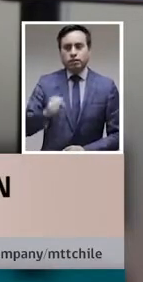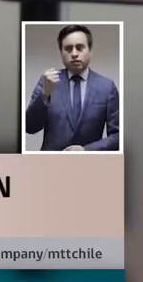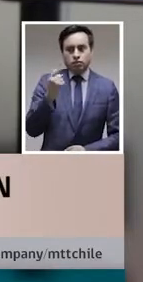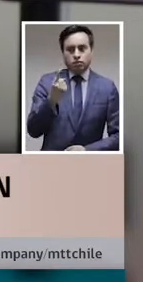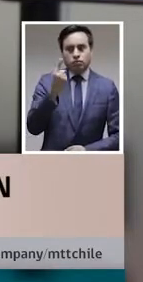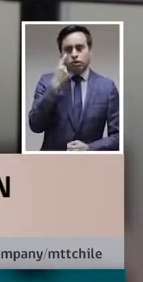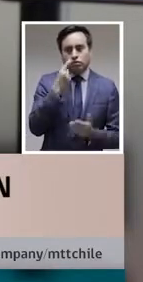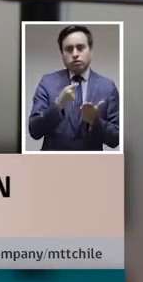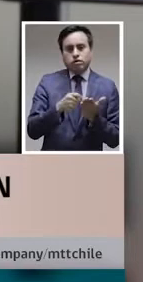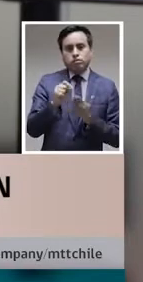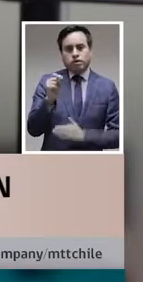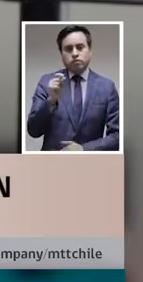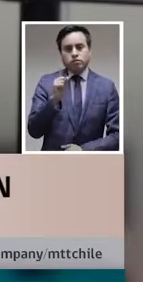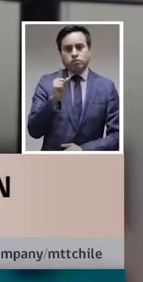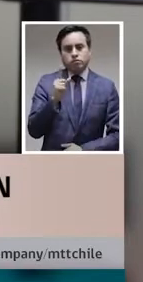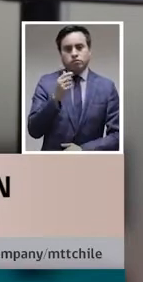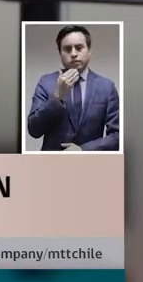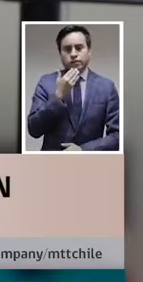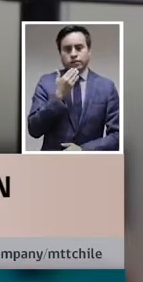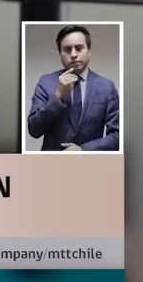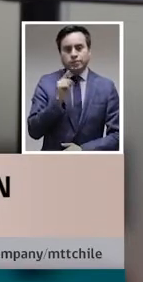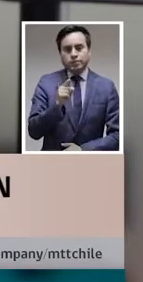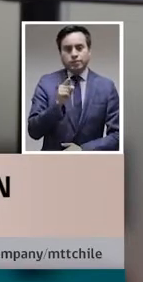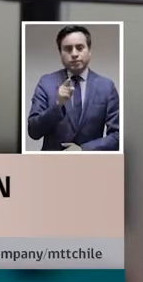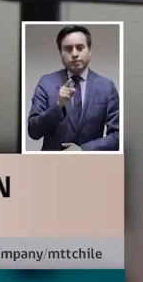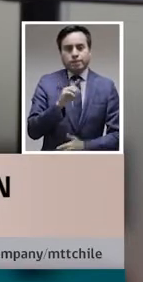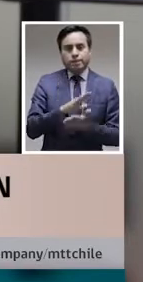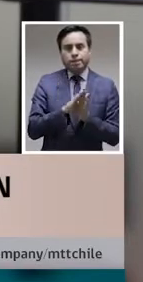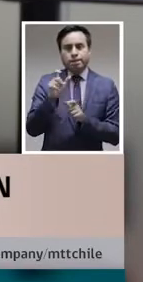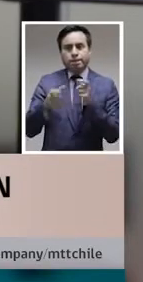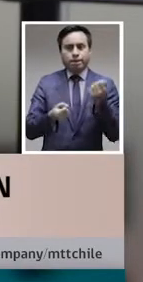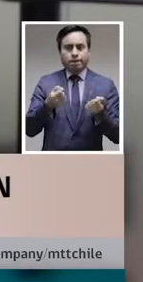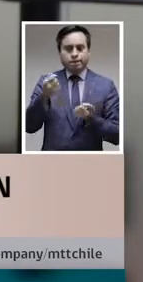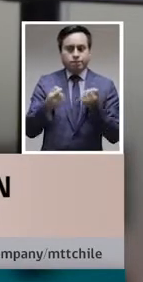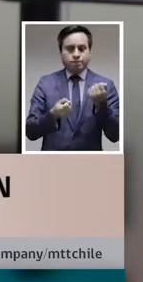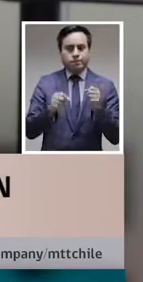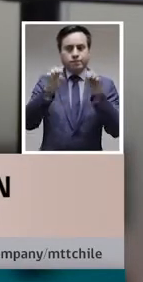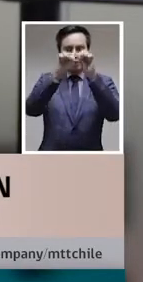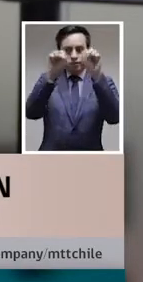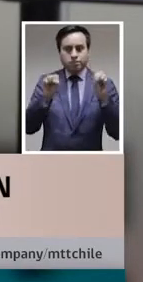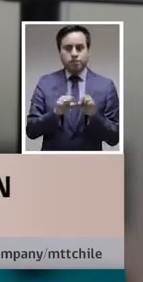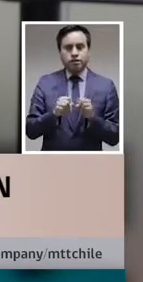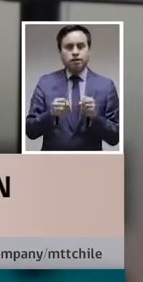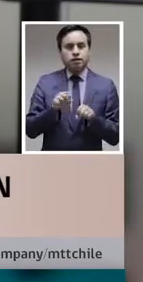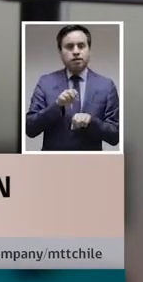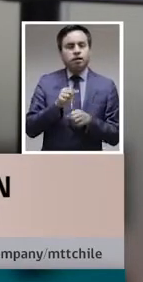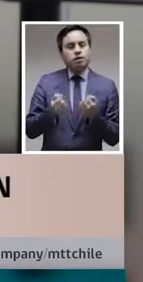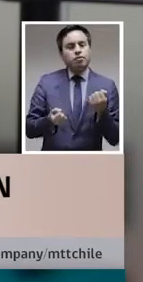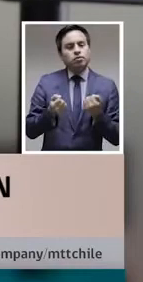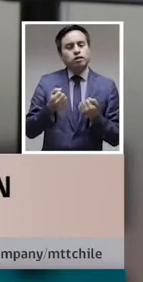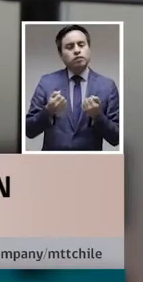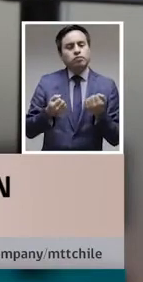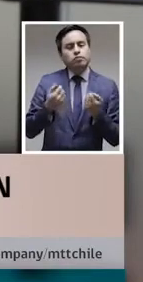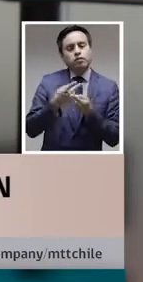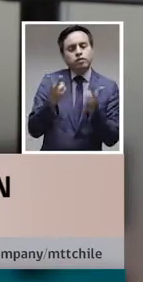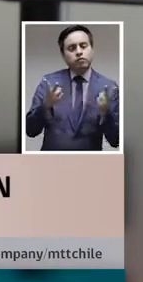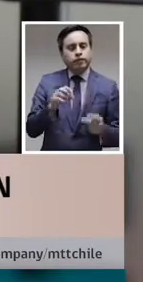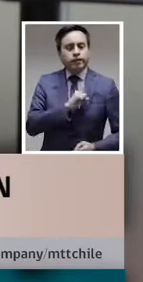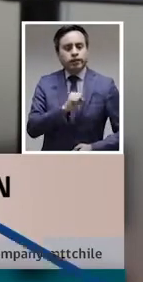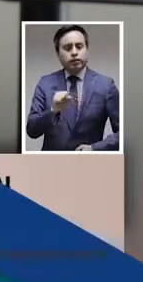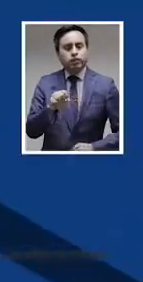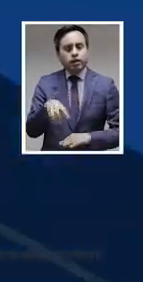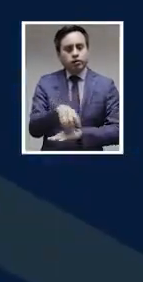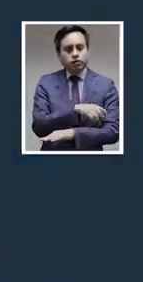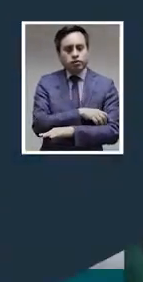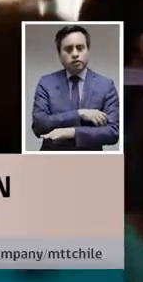Un reconocimiento aquí también a todos los conductores del sistema de transporte público en Santiago y en regiones, a